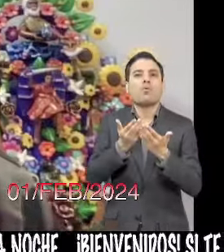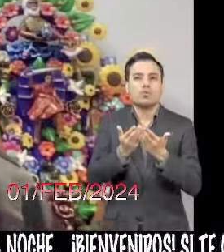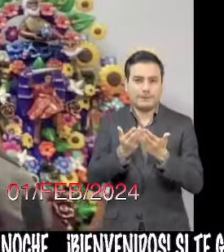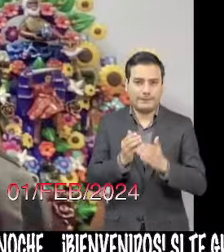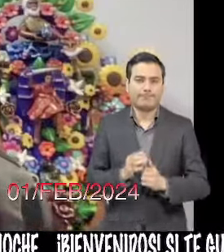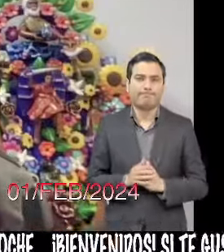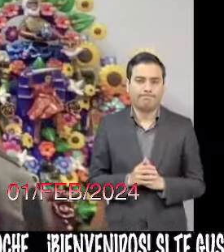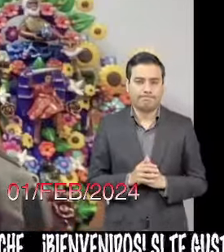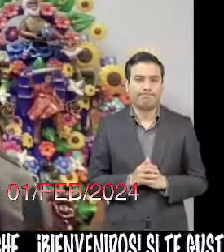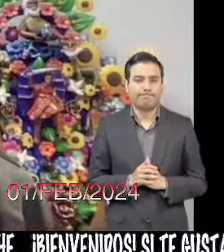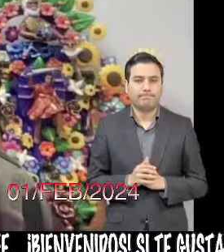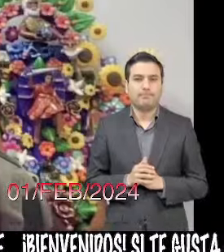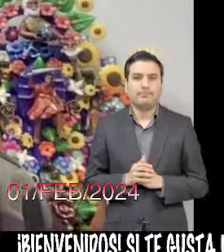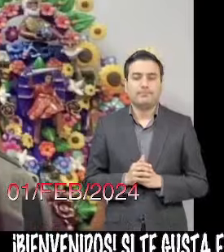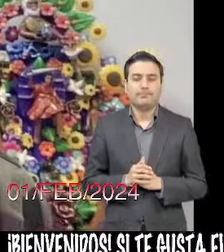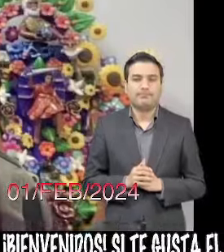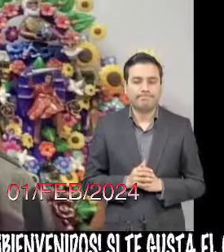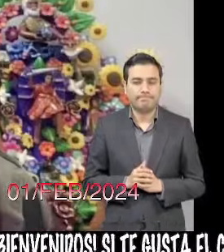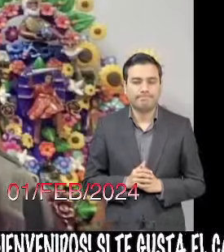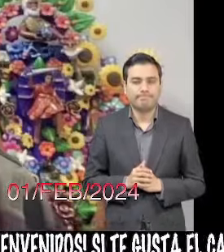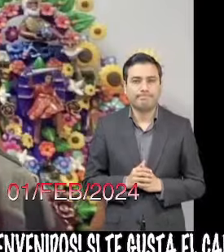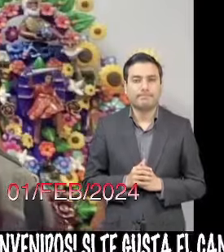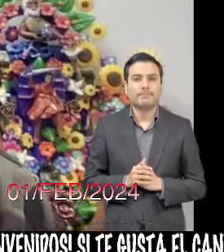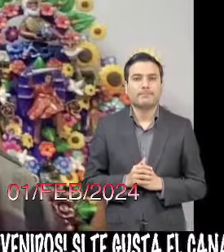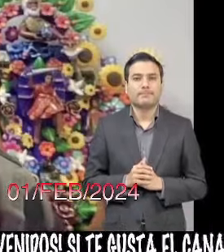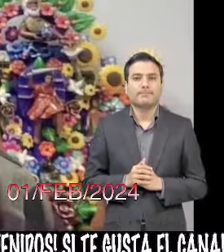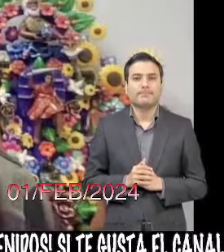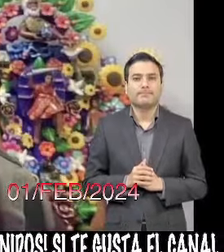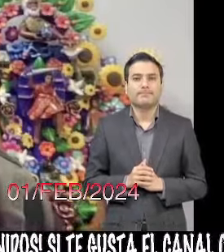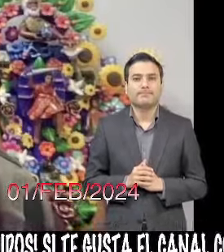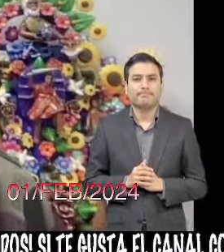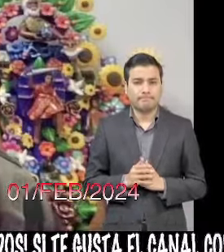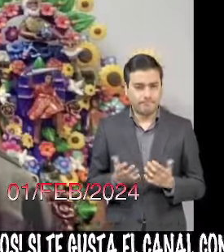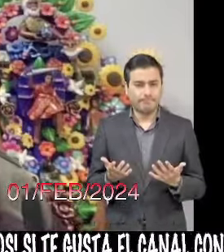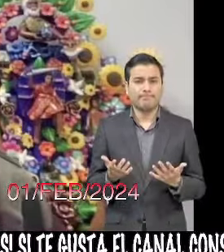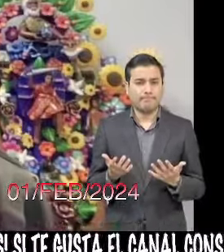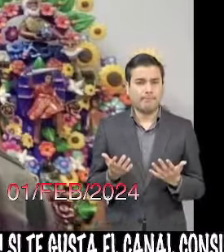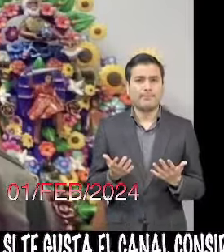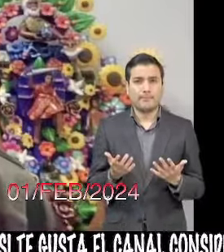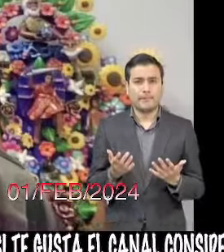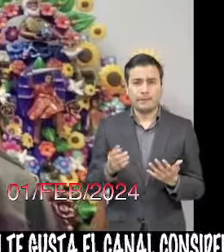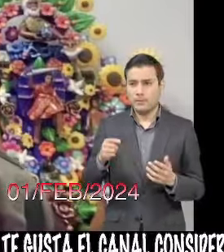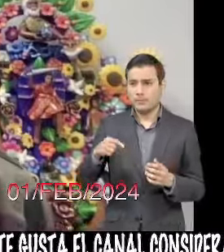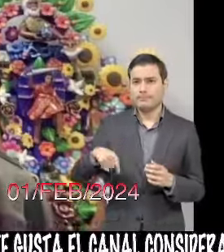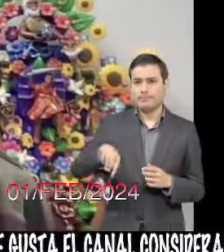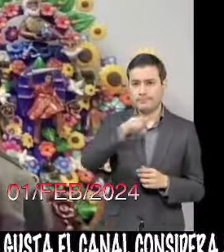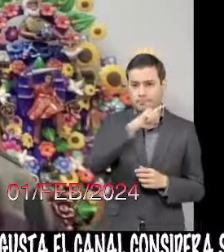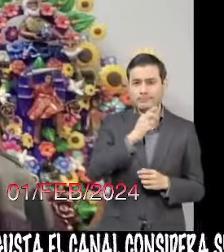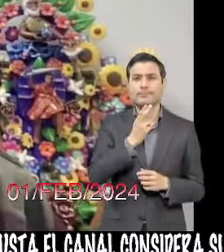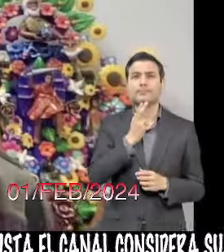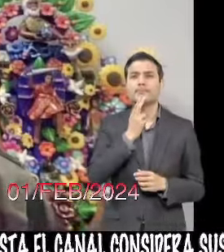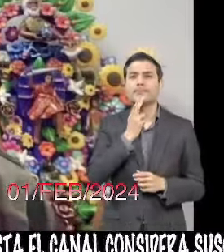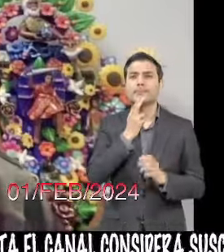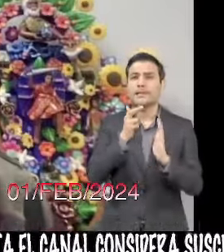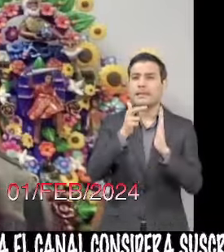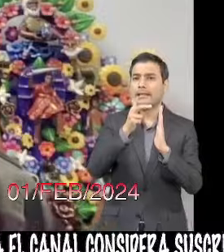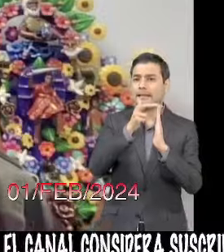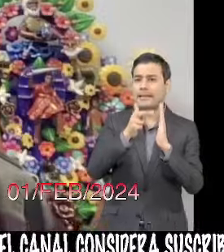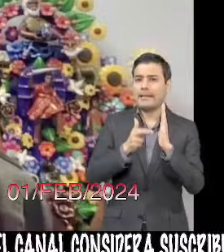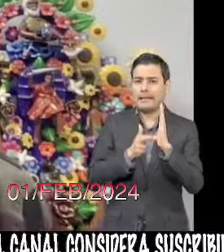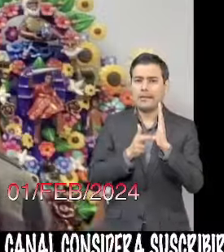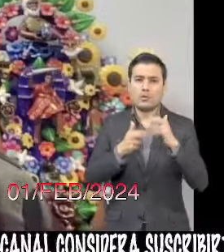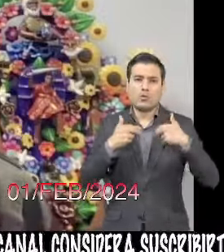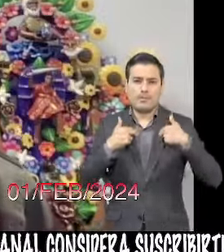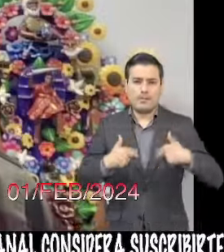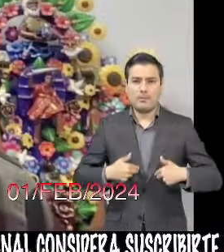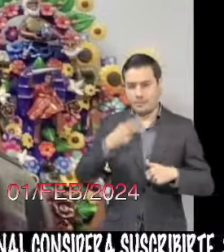acuñada a partir de los principios de este humanismo mexicano, de la economía moral. Y eso es lo que le estamos presentando a